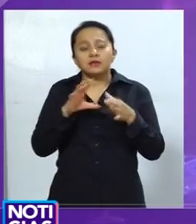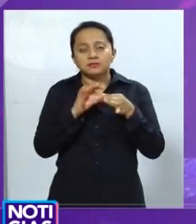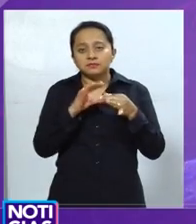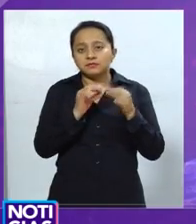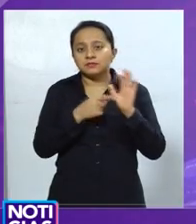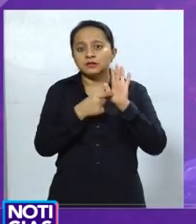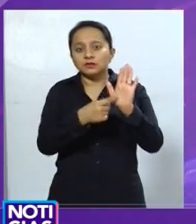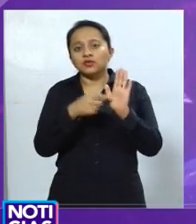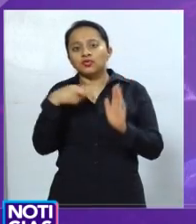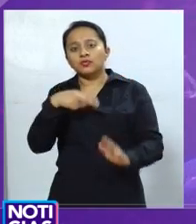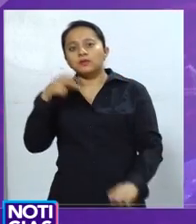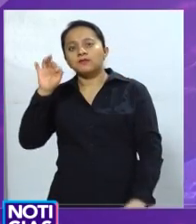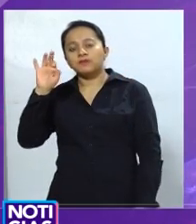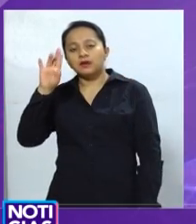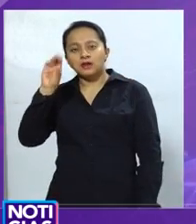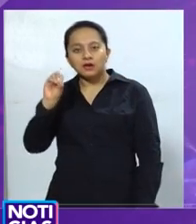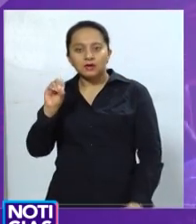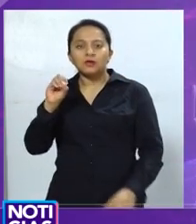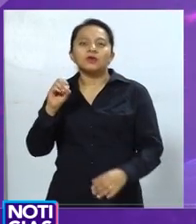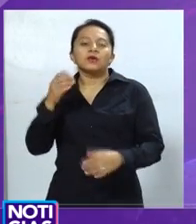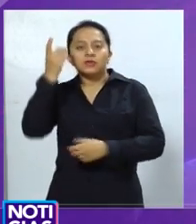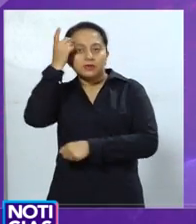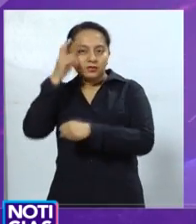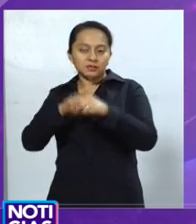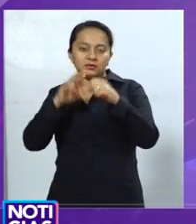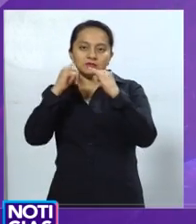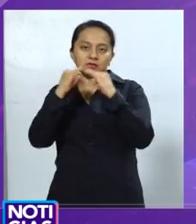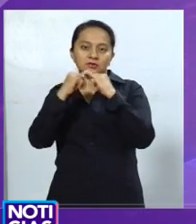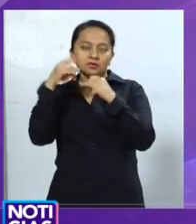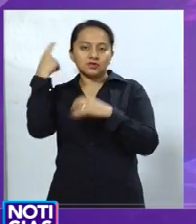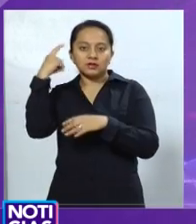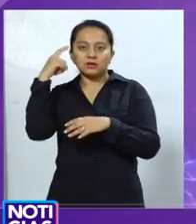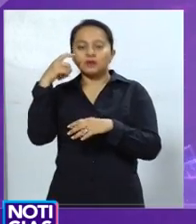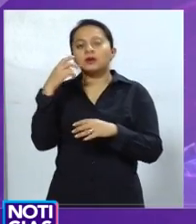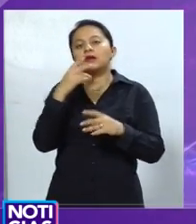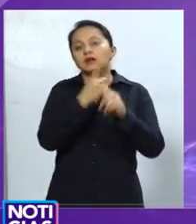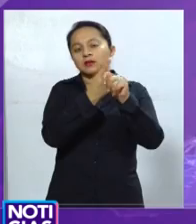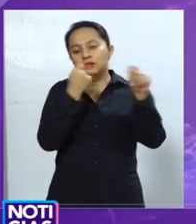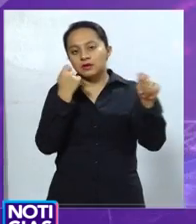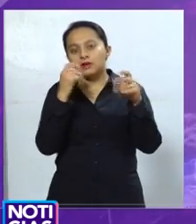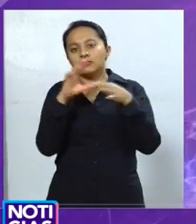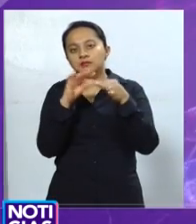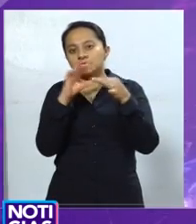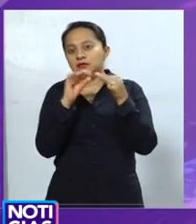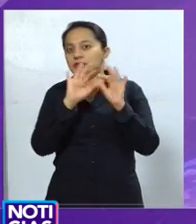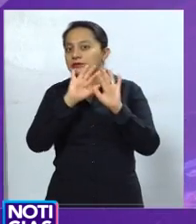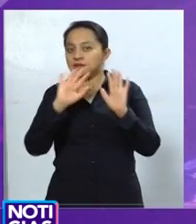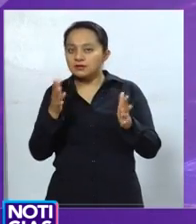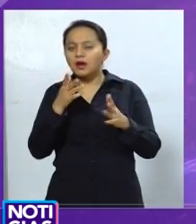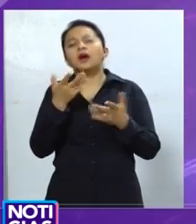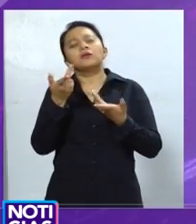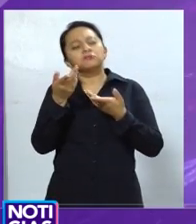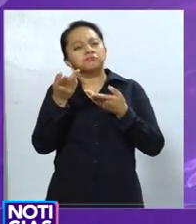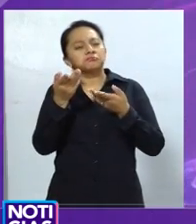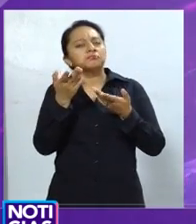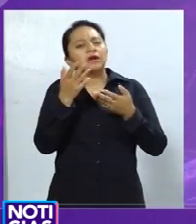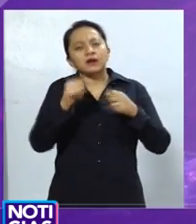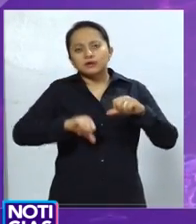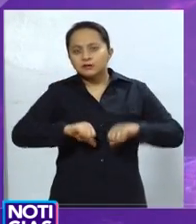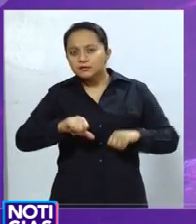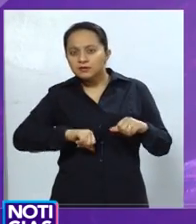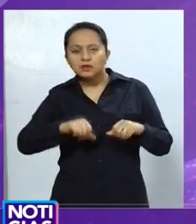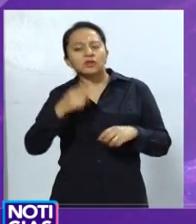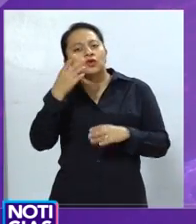queretano del transporte quien dijo que se ha implementado una estrategia con la Secretaría de Seguridad Ciudadana y la municipal de Querétaro con revisiones